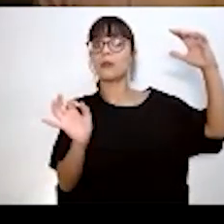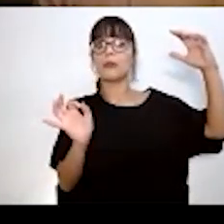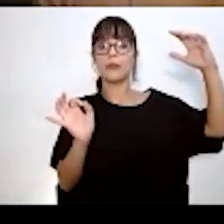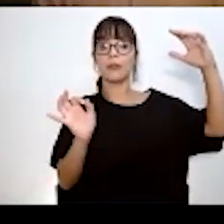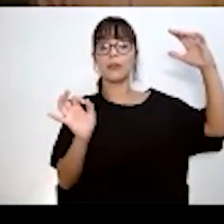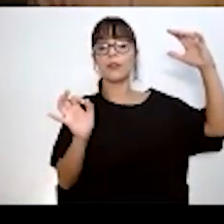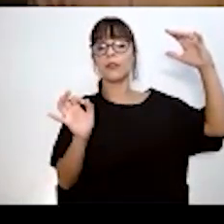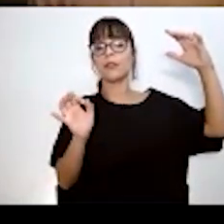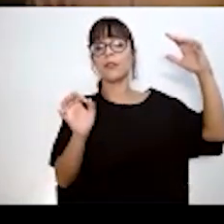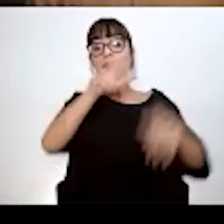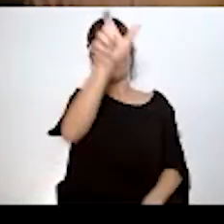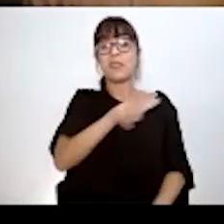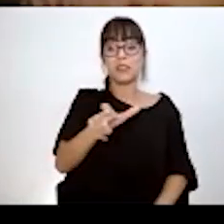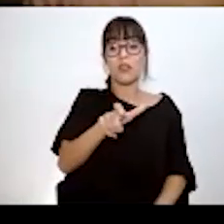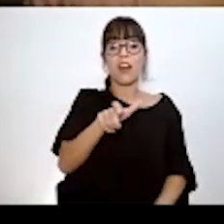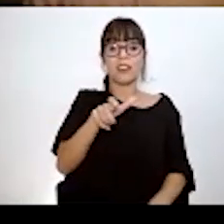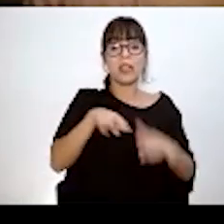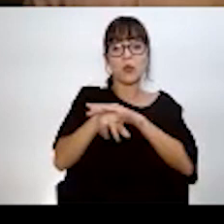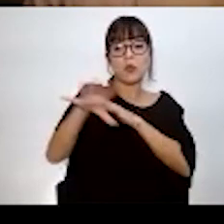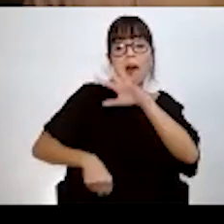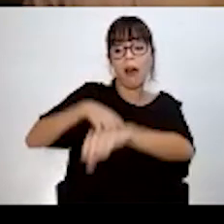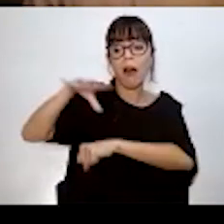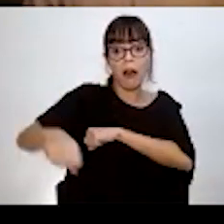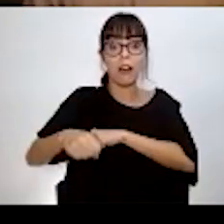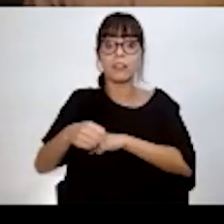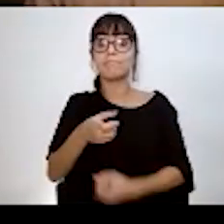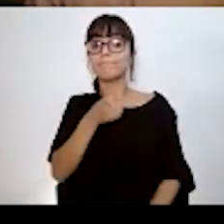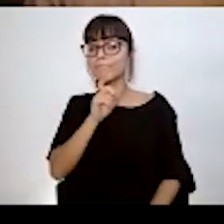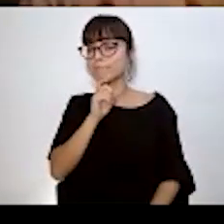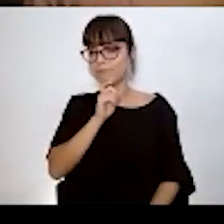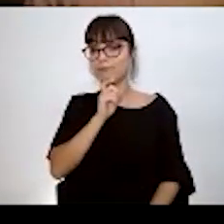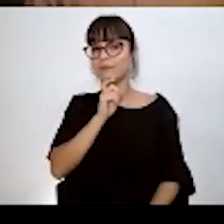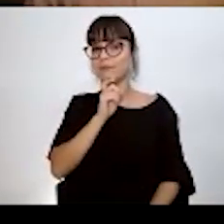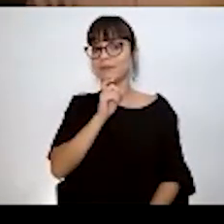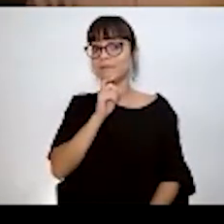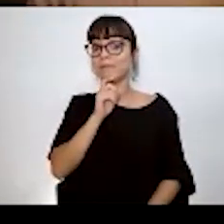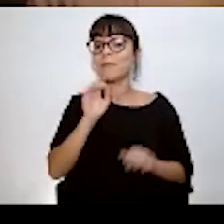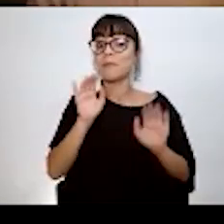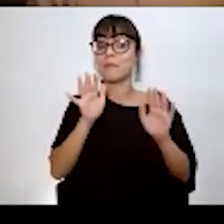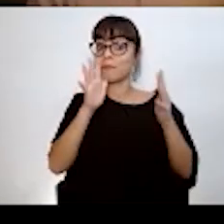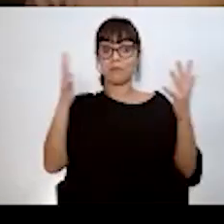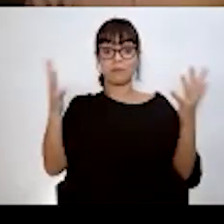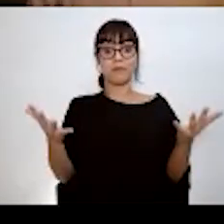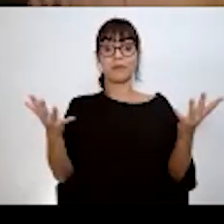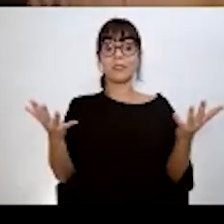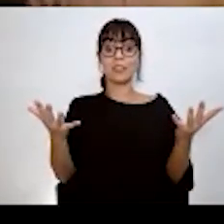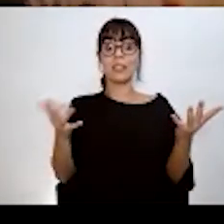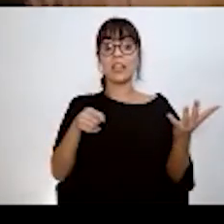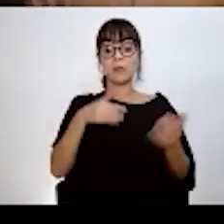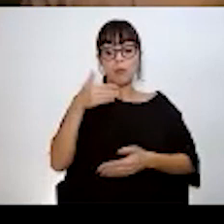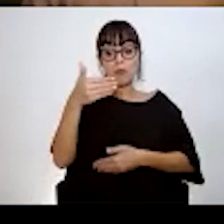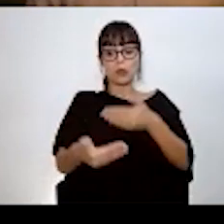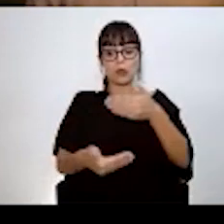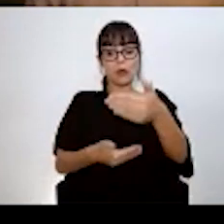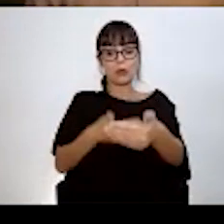territorio. Desde este punto de vista es muy importante que hagamos un balance real de cómo es todo este proceso para entender